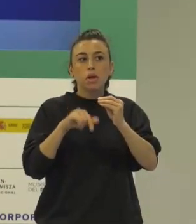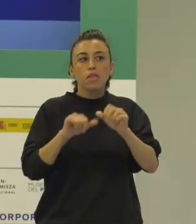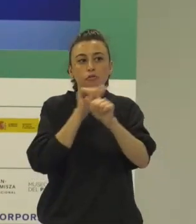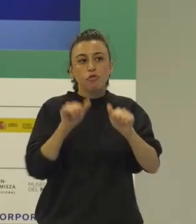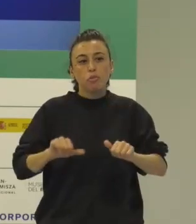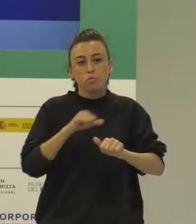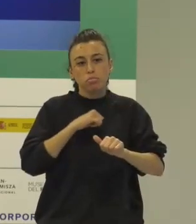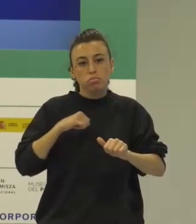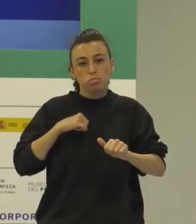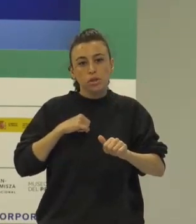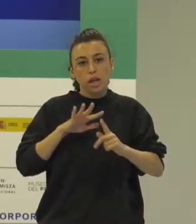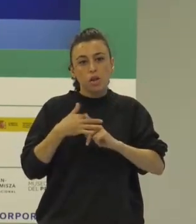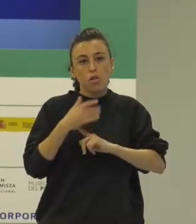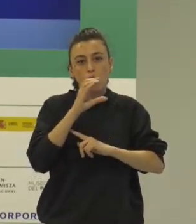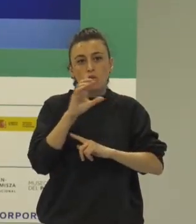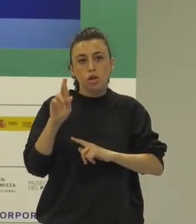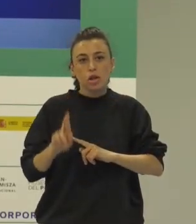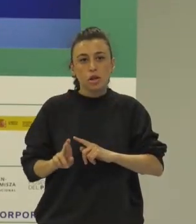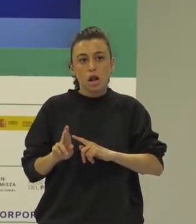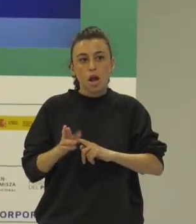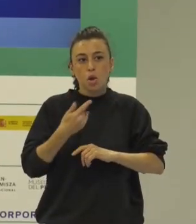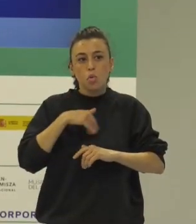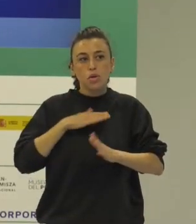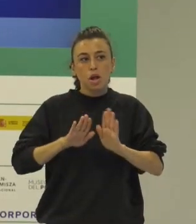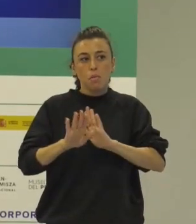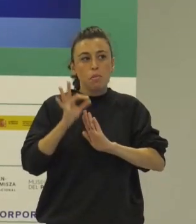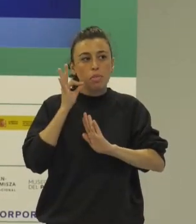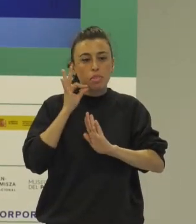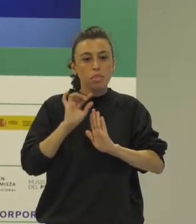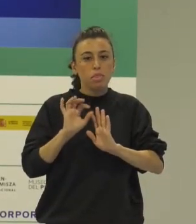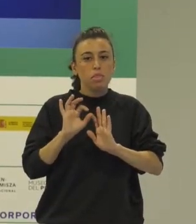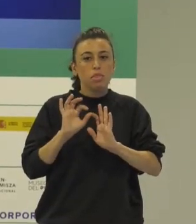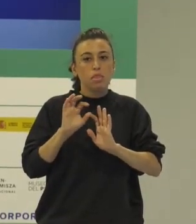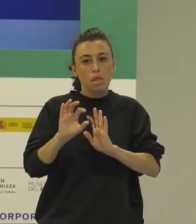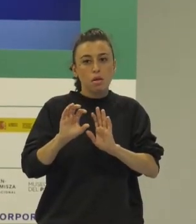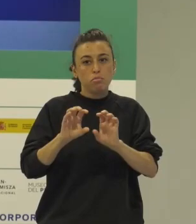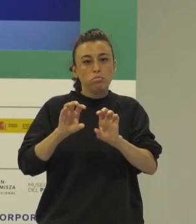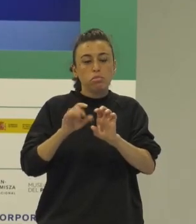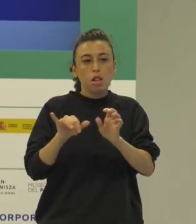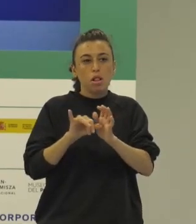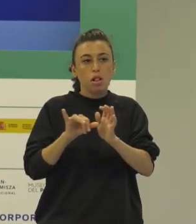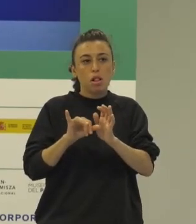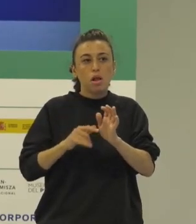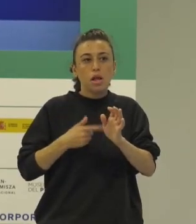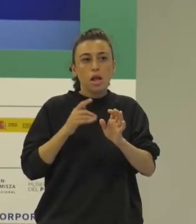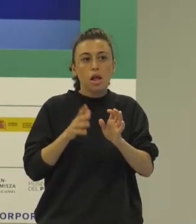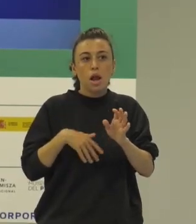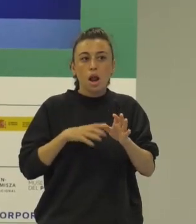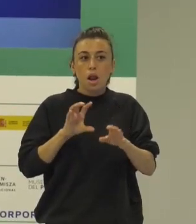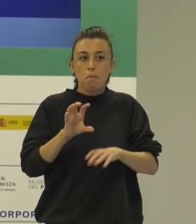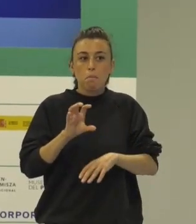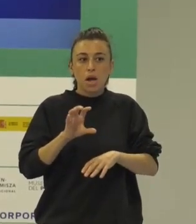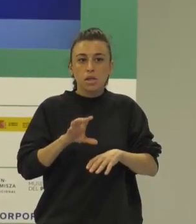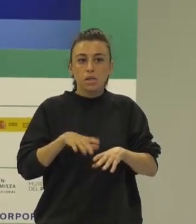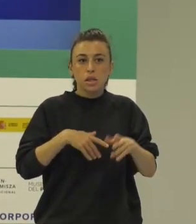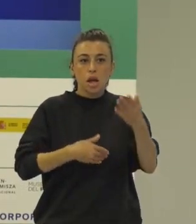caso de Costa Rica, que es nuestra vecina, y el país además que más periodistas ha acogido, y además no